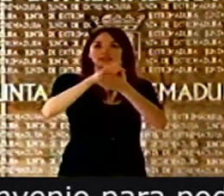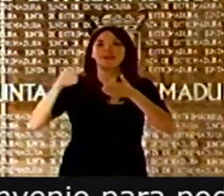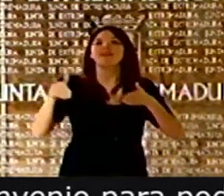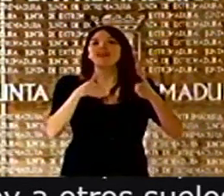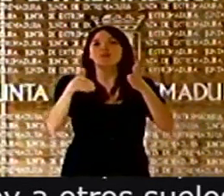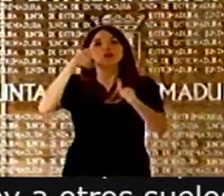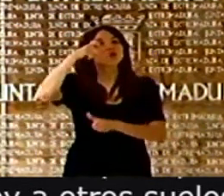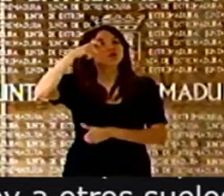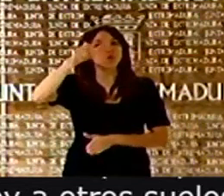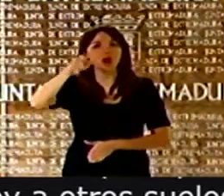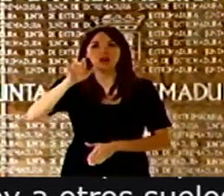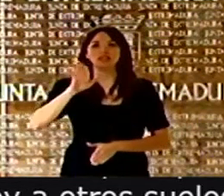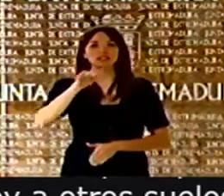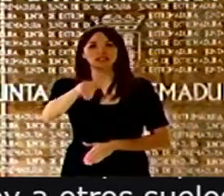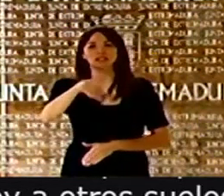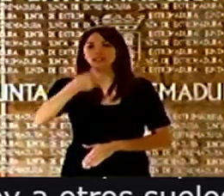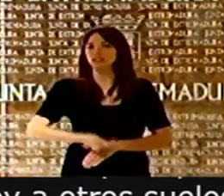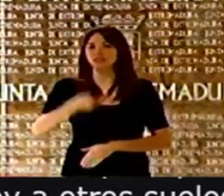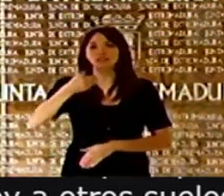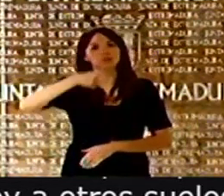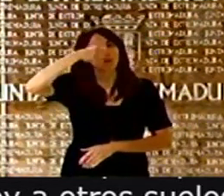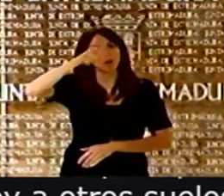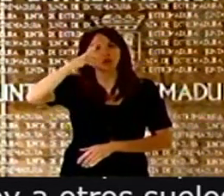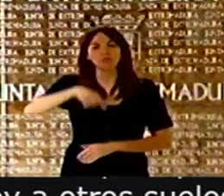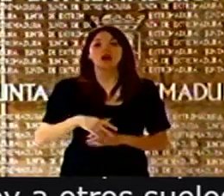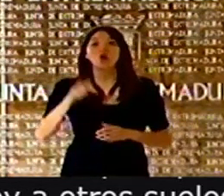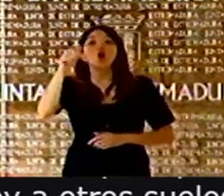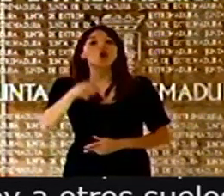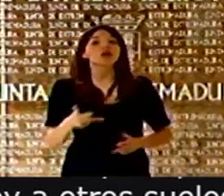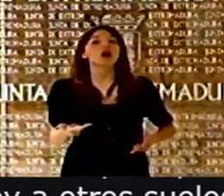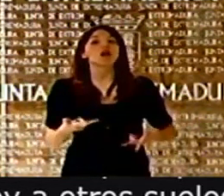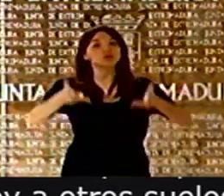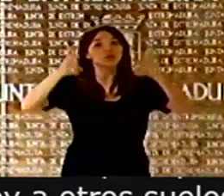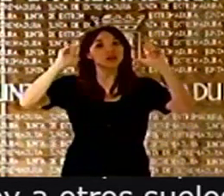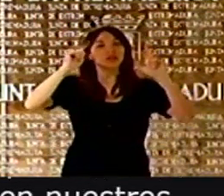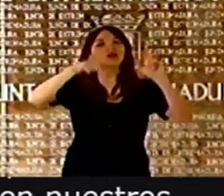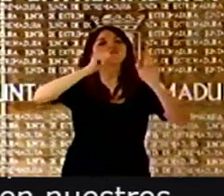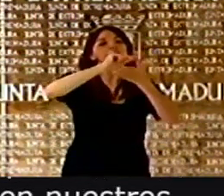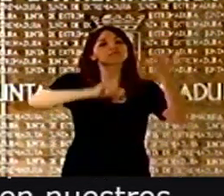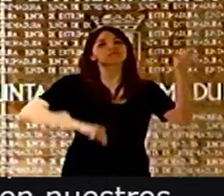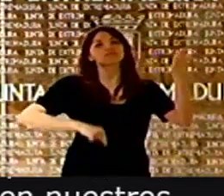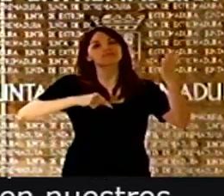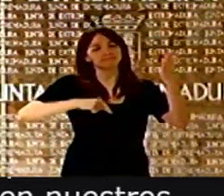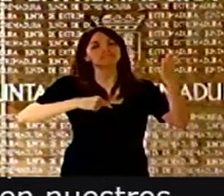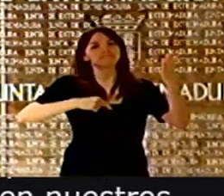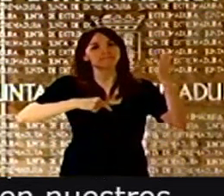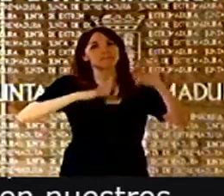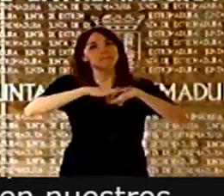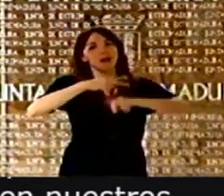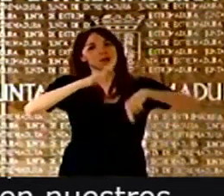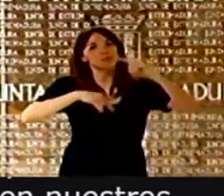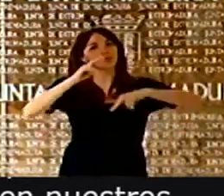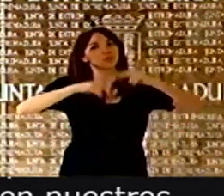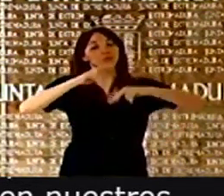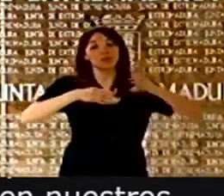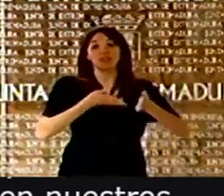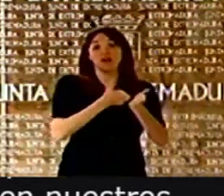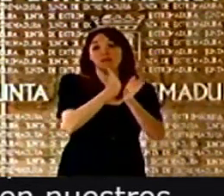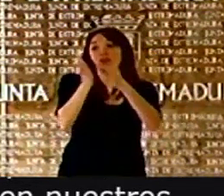tan importantes son también en nuestro municipio. Y hemos autorizado hoy la contratación de obras de acondicionamiento y mejora de distintos caminos